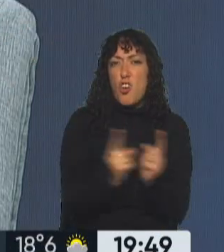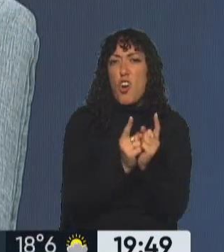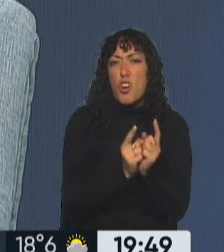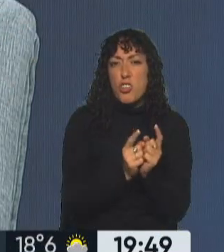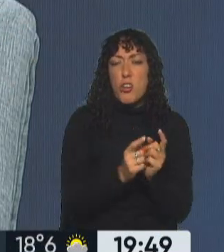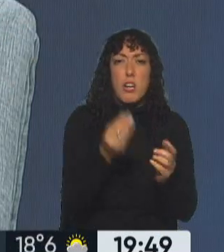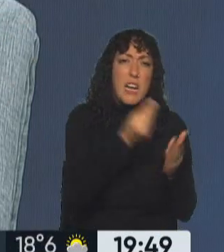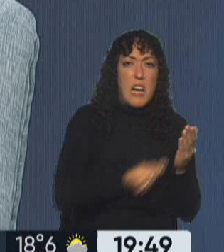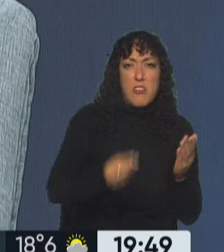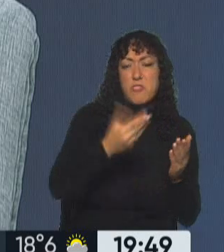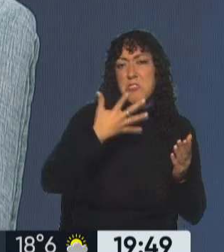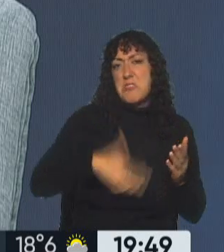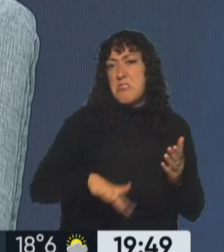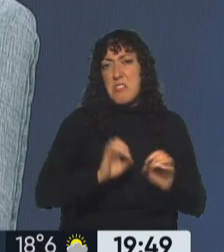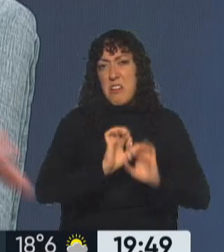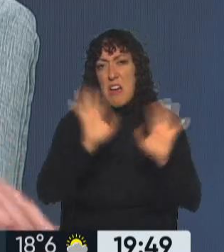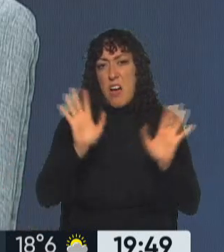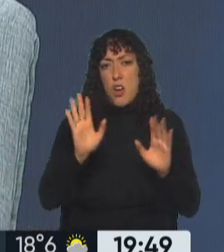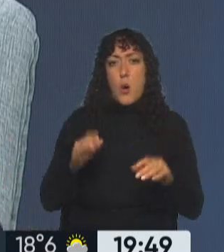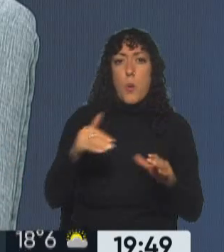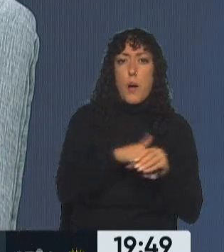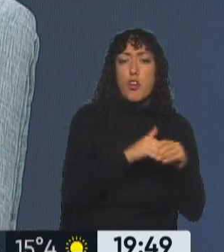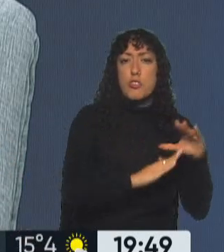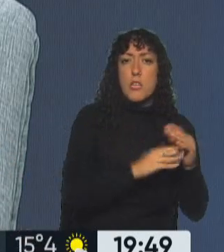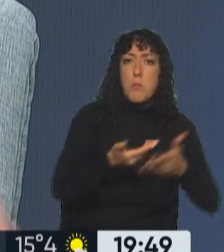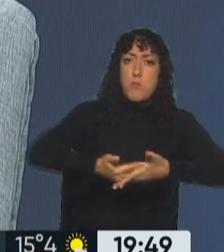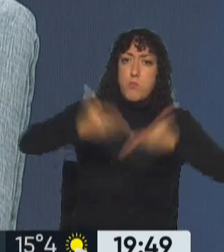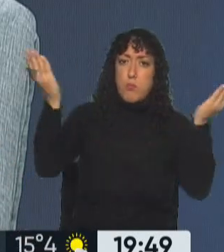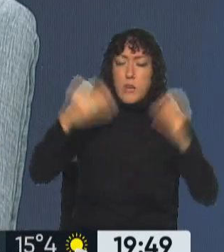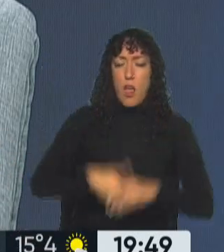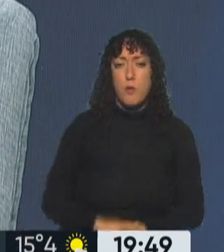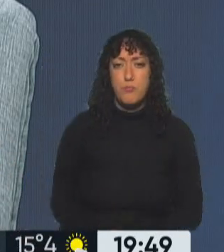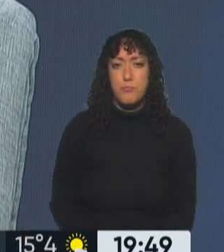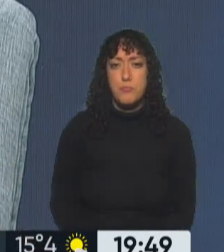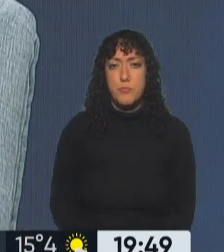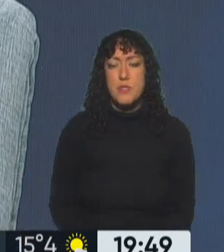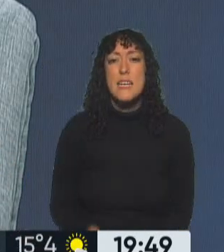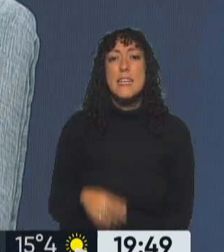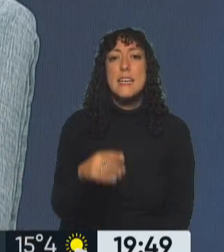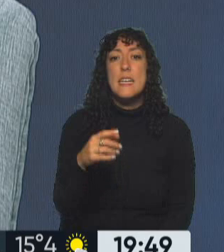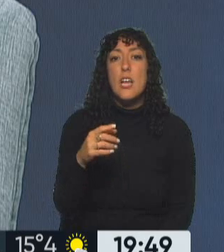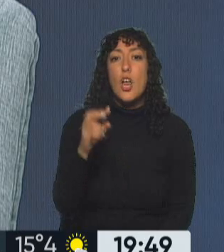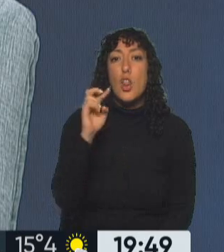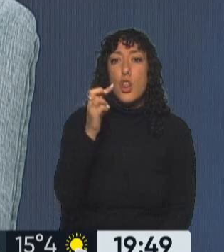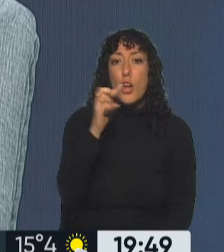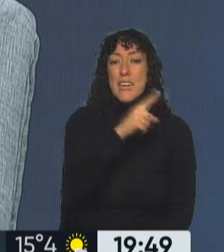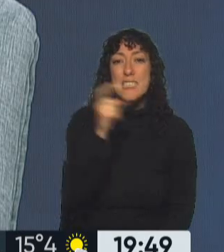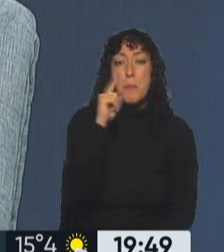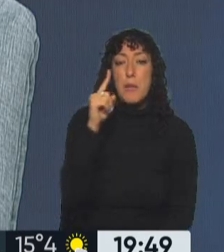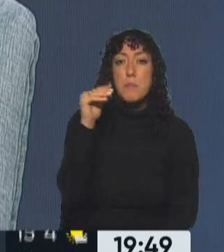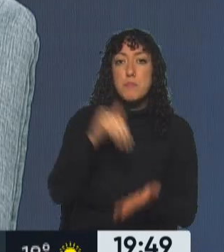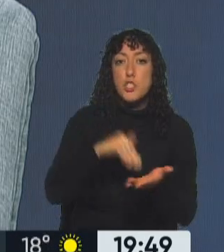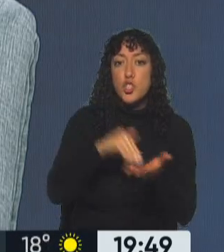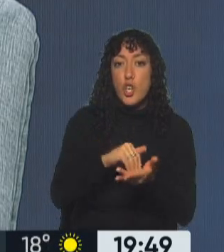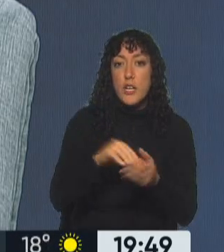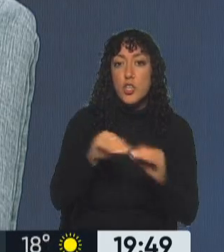muchos gráficos, cualquiera lo puede ver, está publicado en el Banco Central, donde dice que de 100.000 millones de dólares que ingresaron en